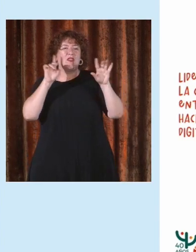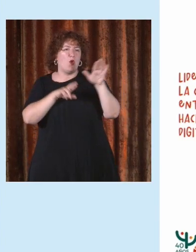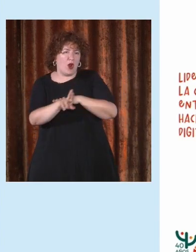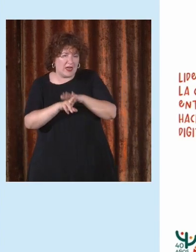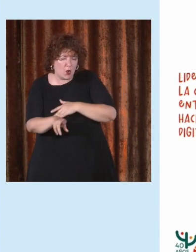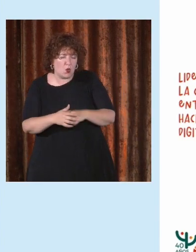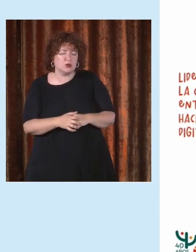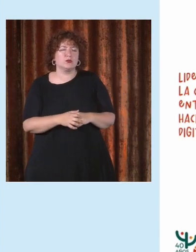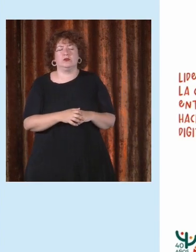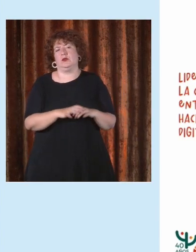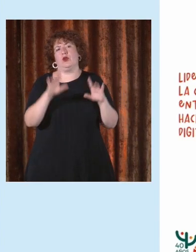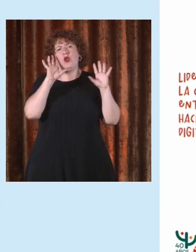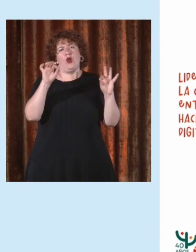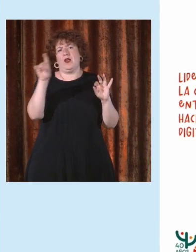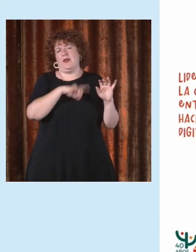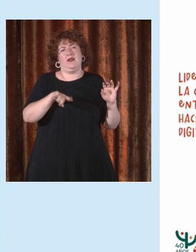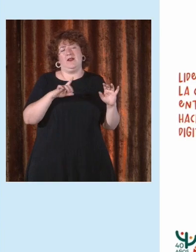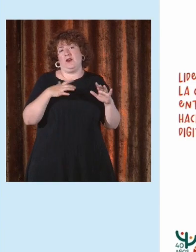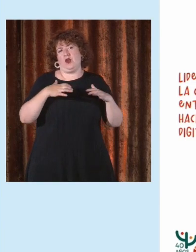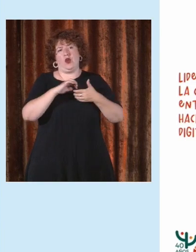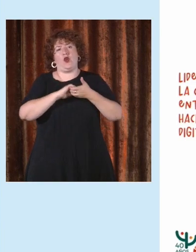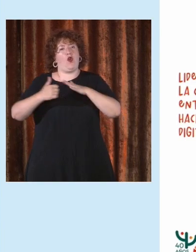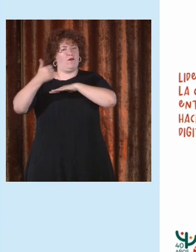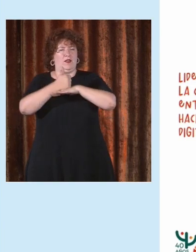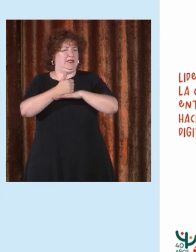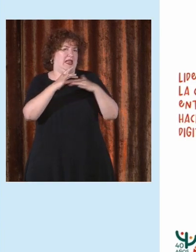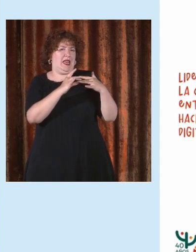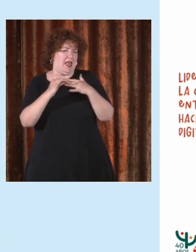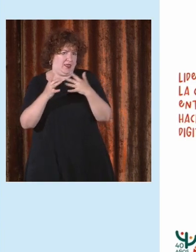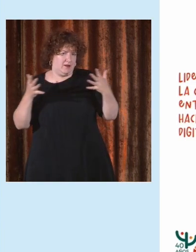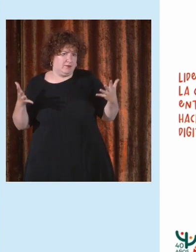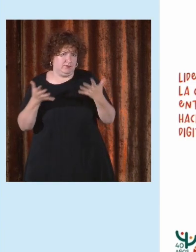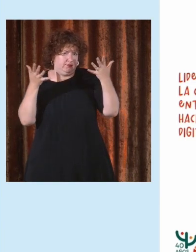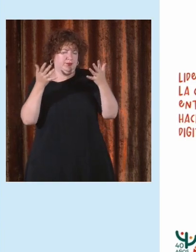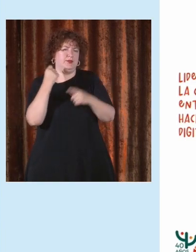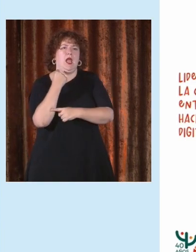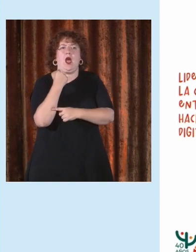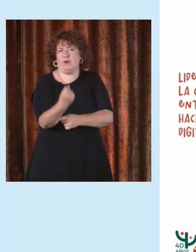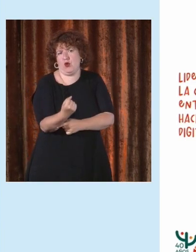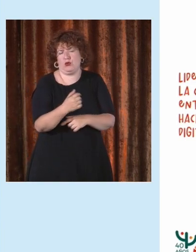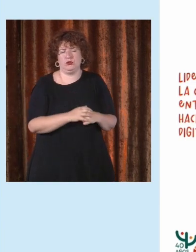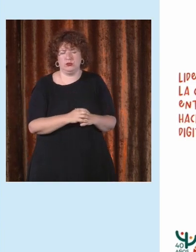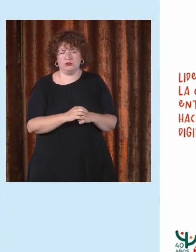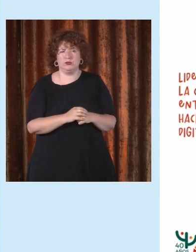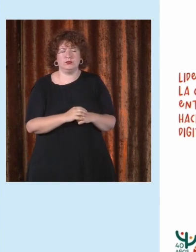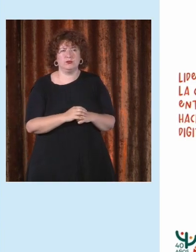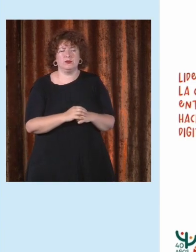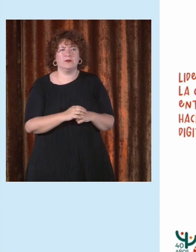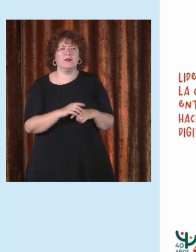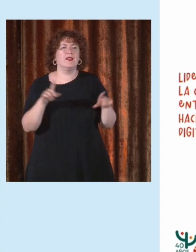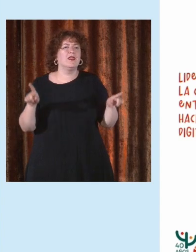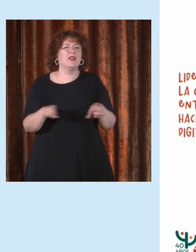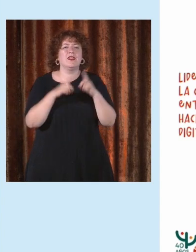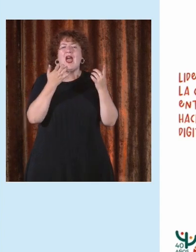en primer lugar, el liderazgo de la Confederación en este proyecto y el apoyo a las entidades,